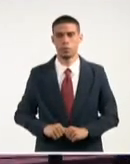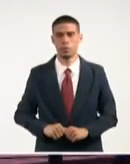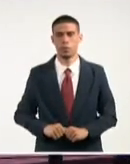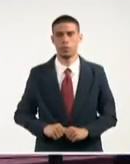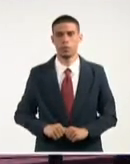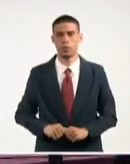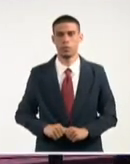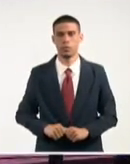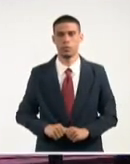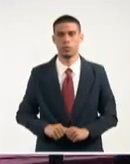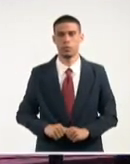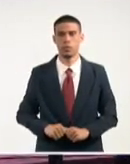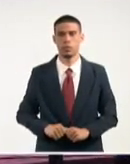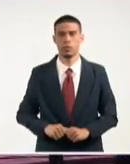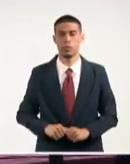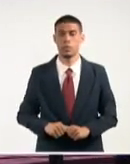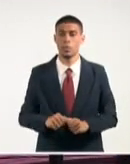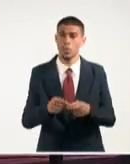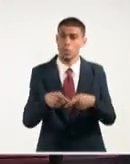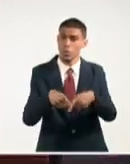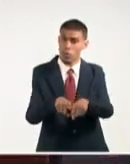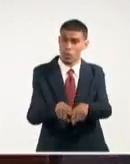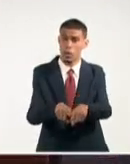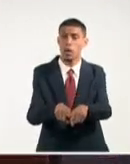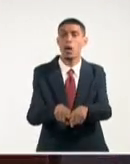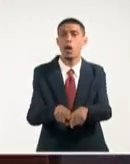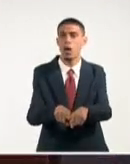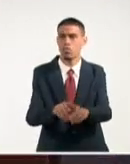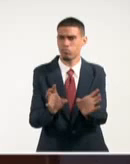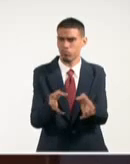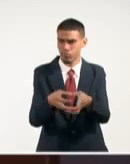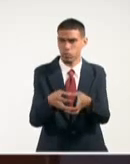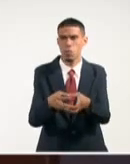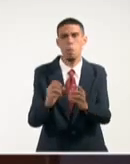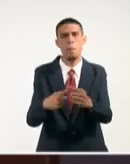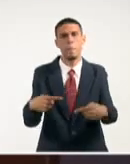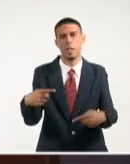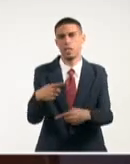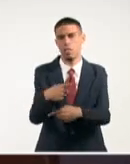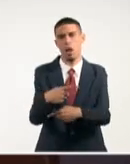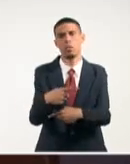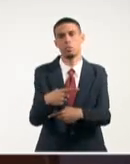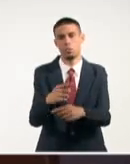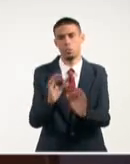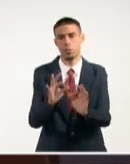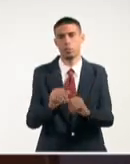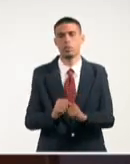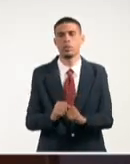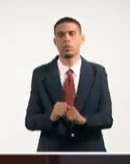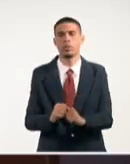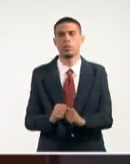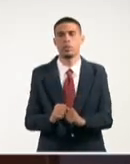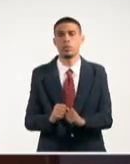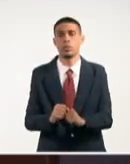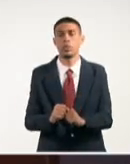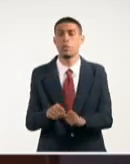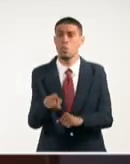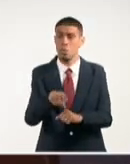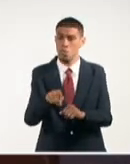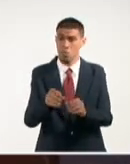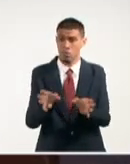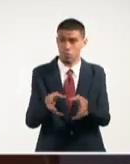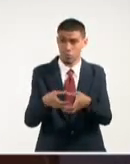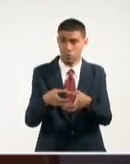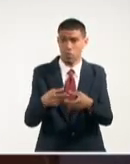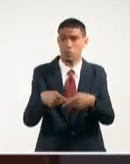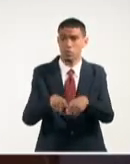La unidad es nuestra principal arma estratégica. Ha permitido a esta